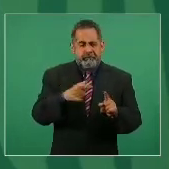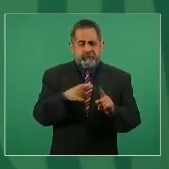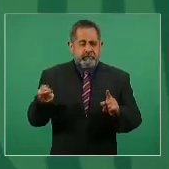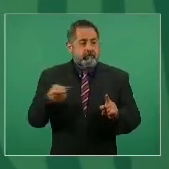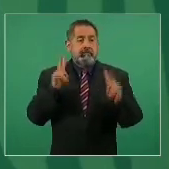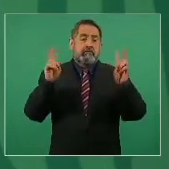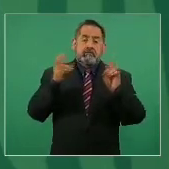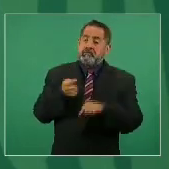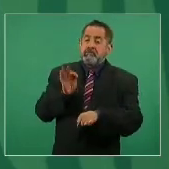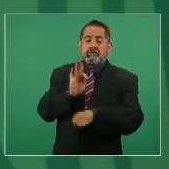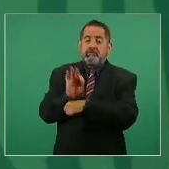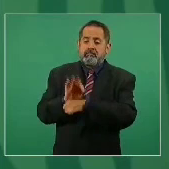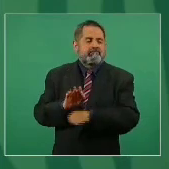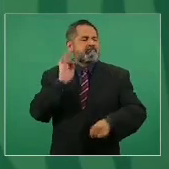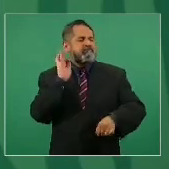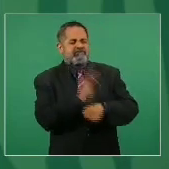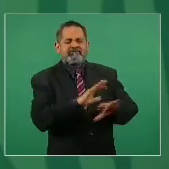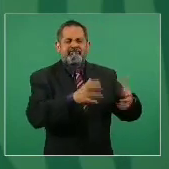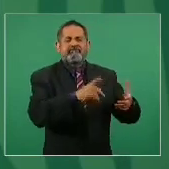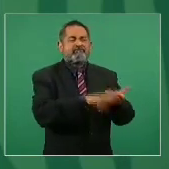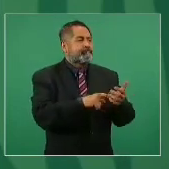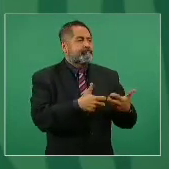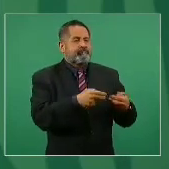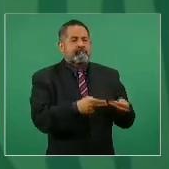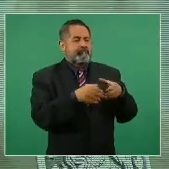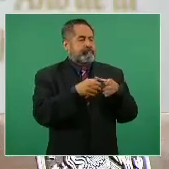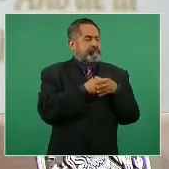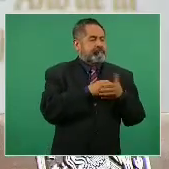defender a los grupos de intereses creados,